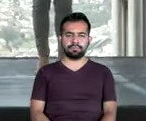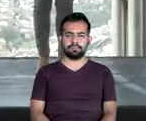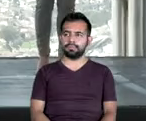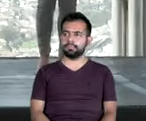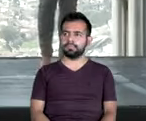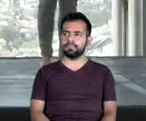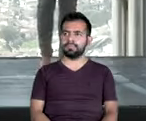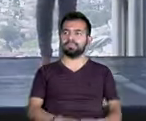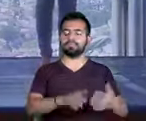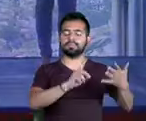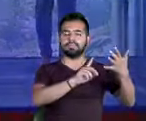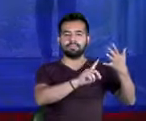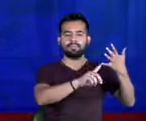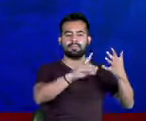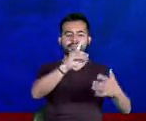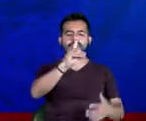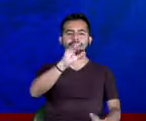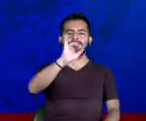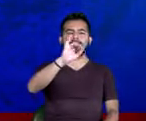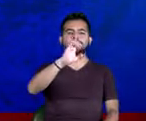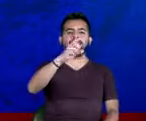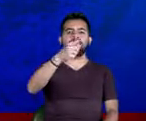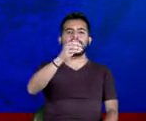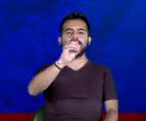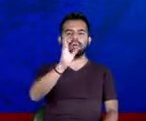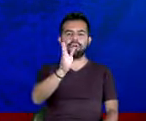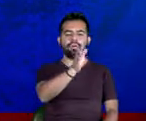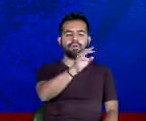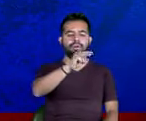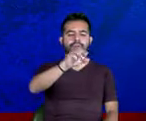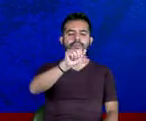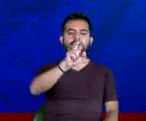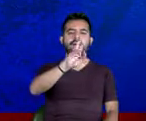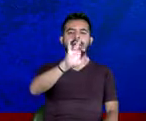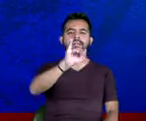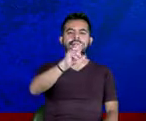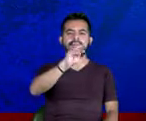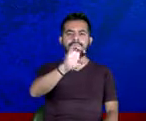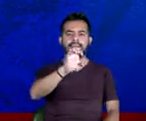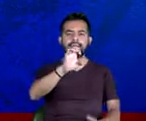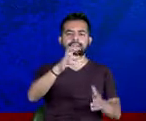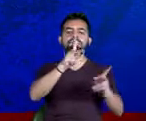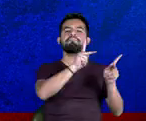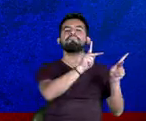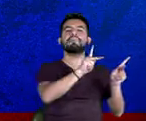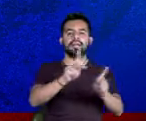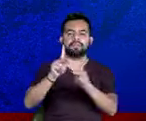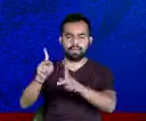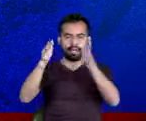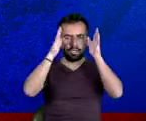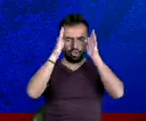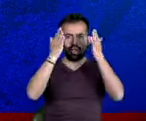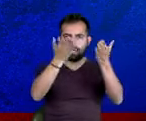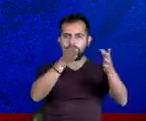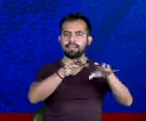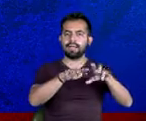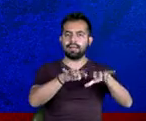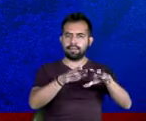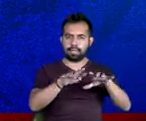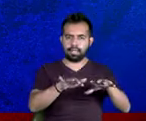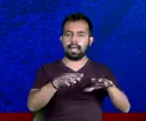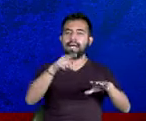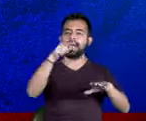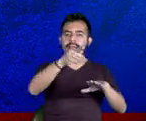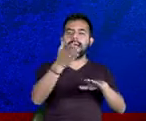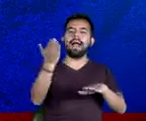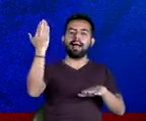Diego Martínez estará al frente de la Secretaría de Planificación. Él es máster en Economía del Desarrollo, fue presidente del directorio